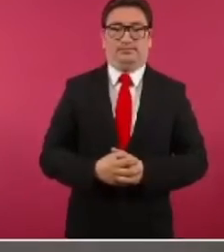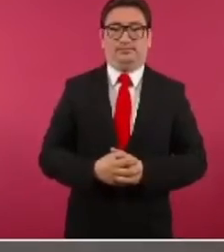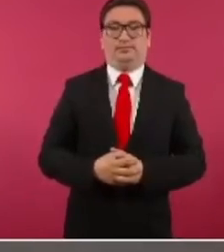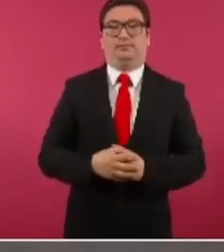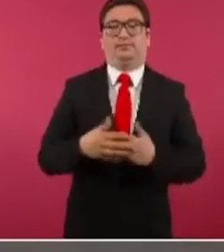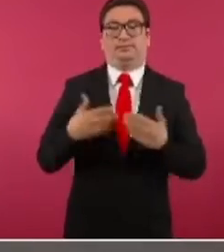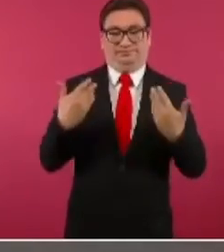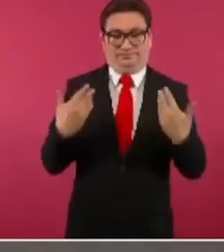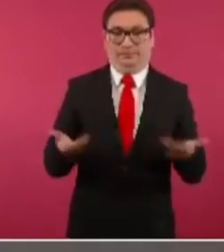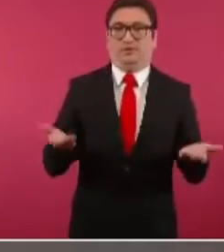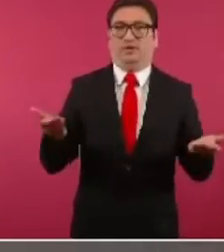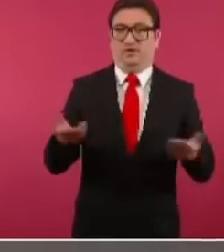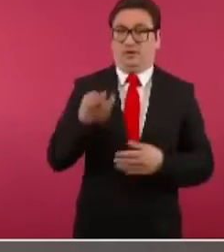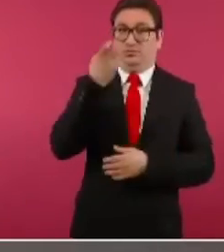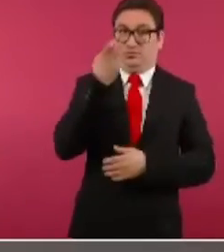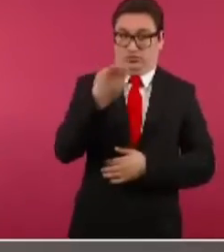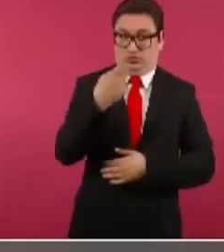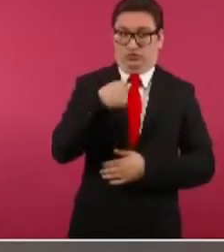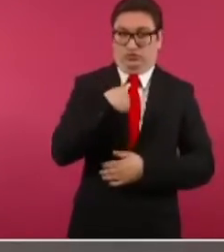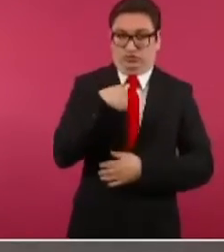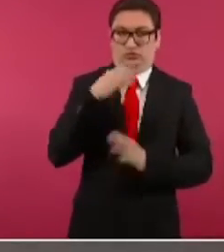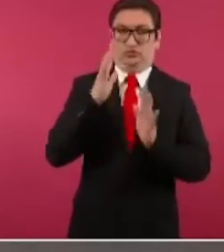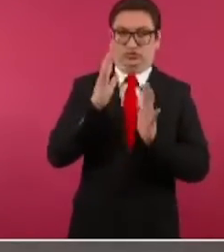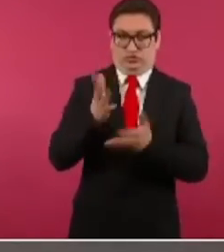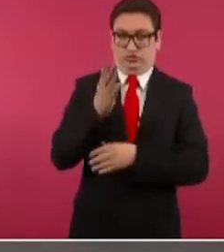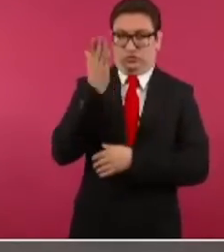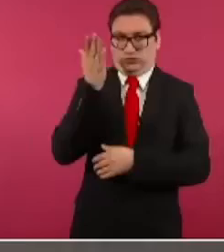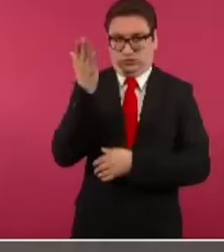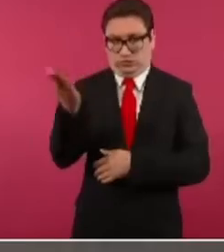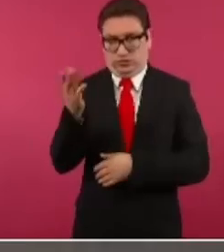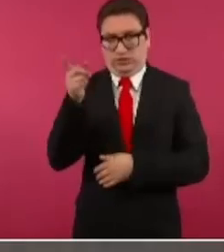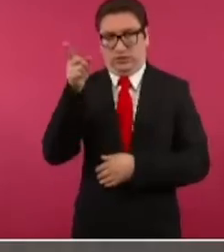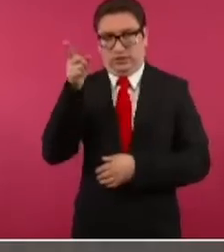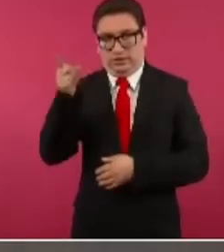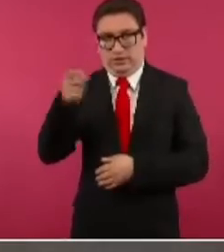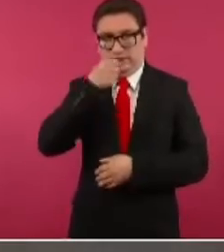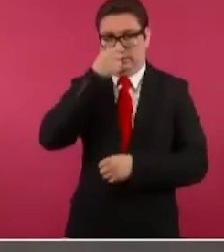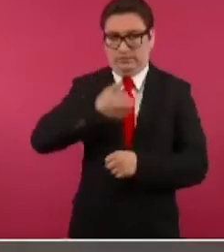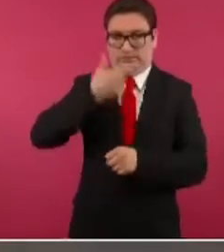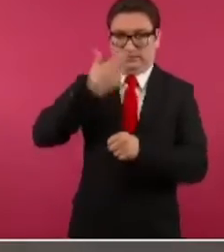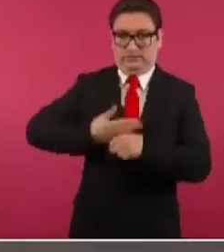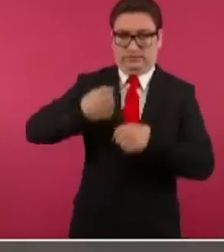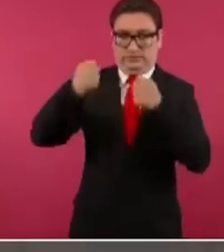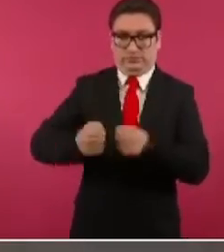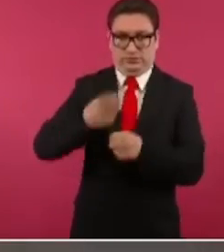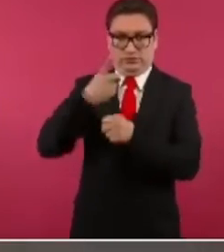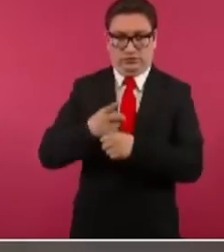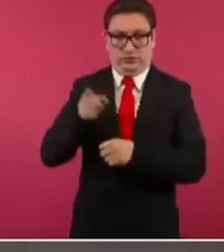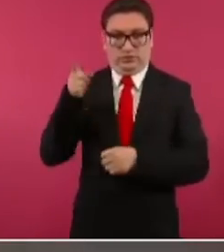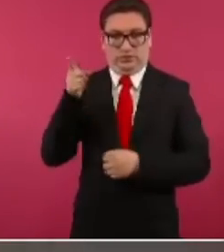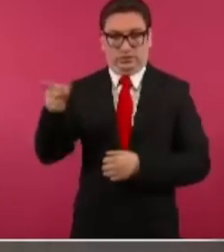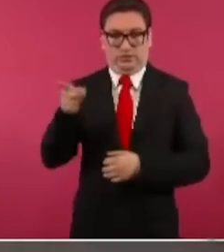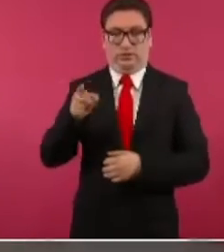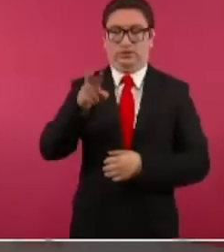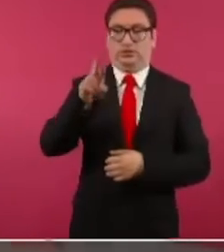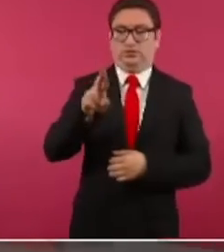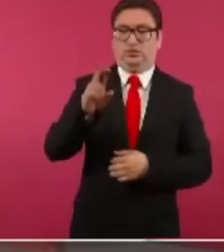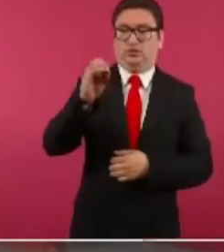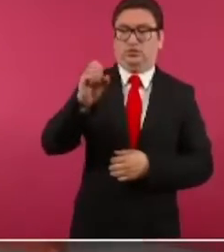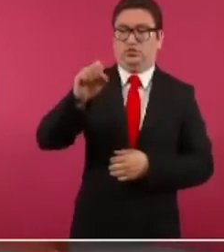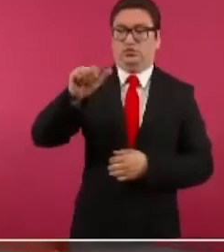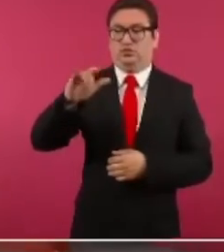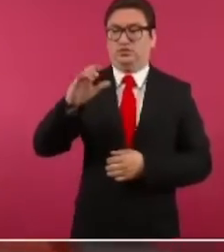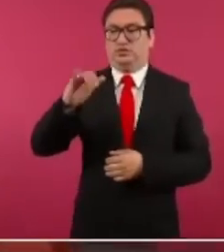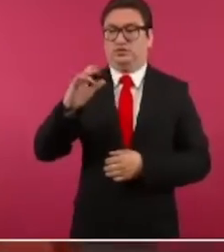Entonces, le he pedido a la Secretaría de Seguridad, a Rosa Isela Rodríguez,